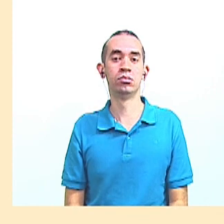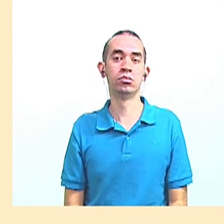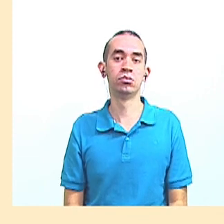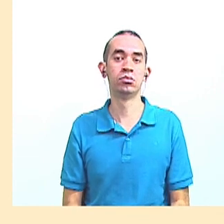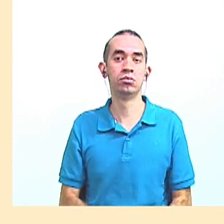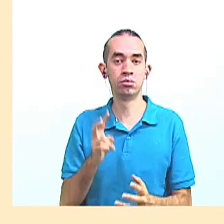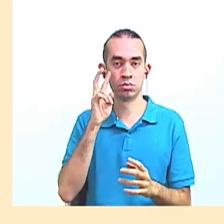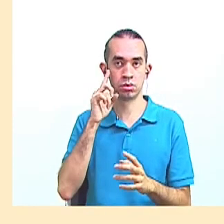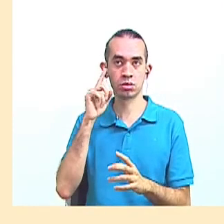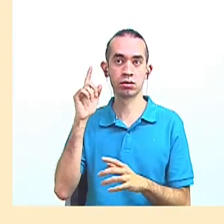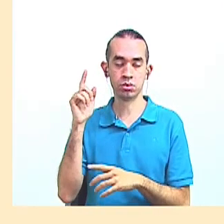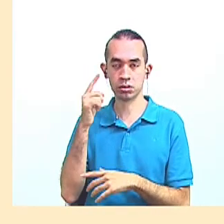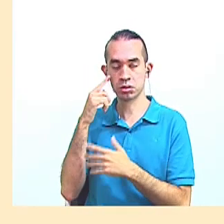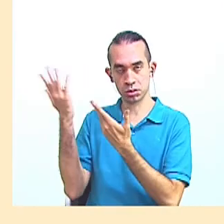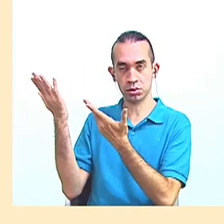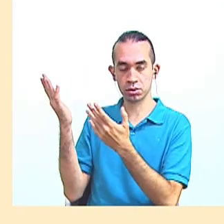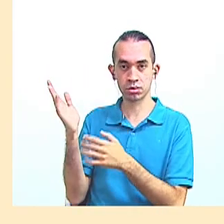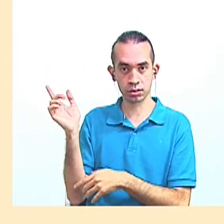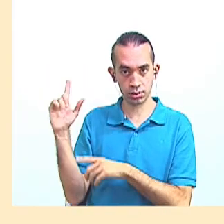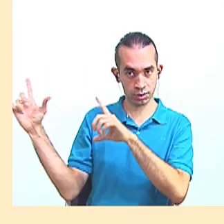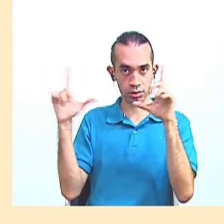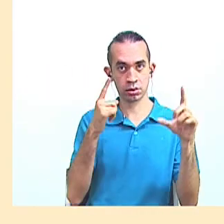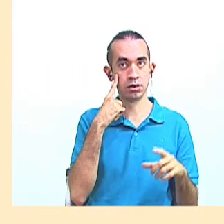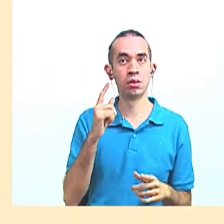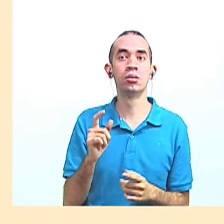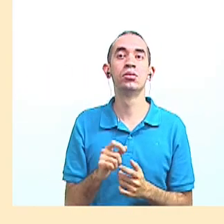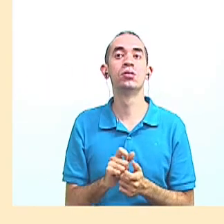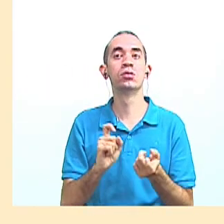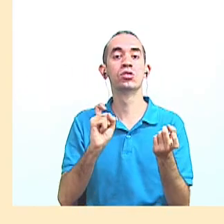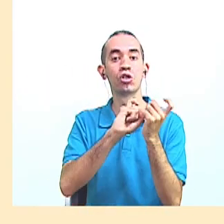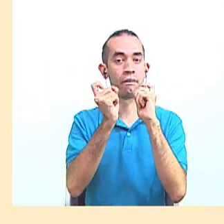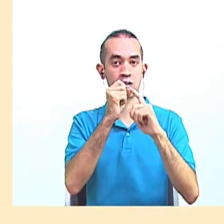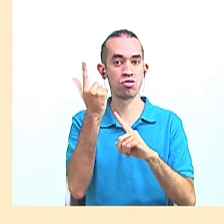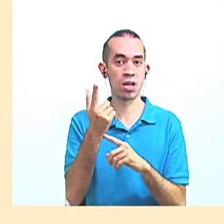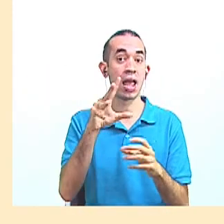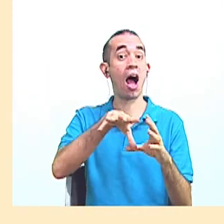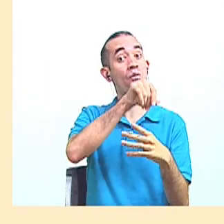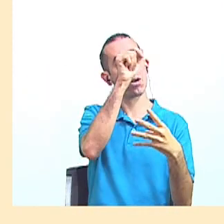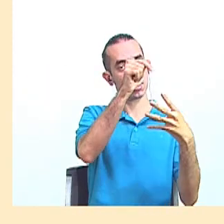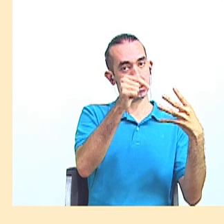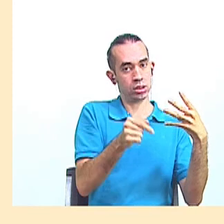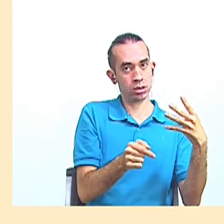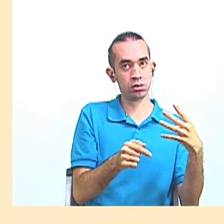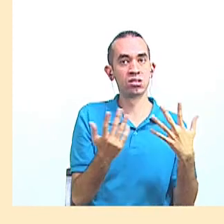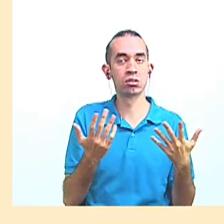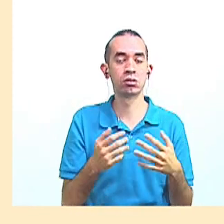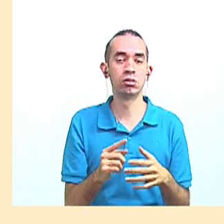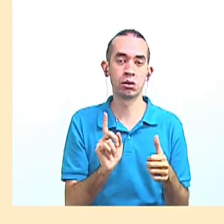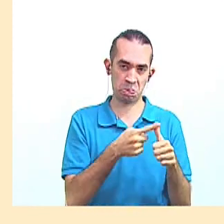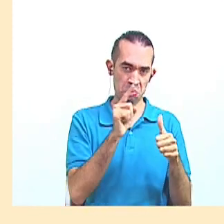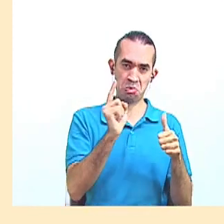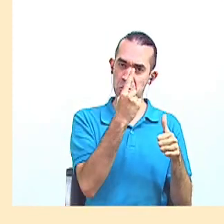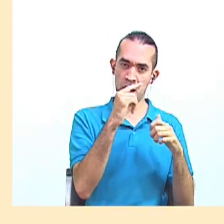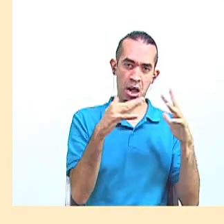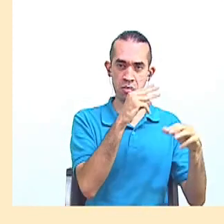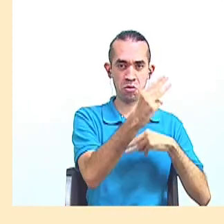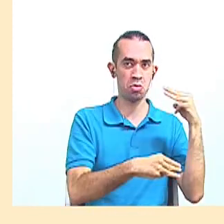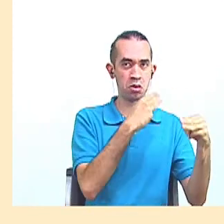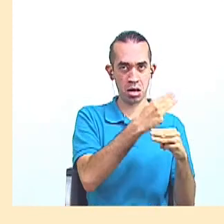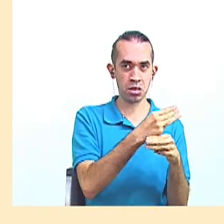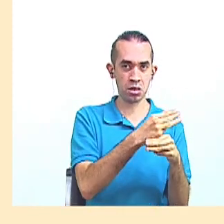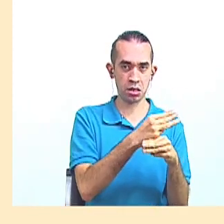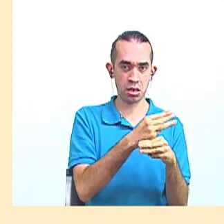la siguiente, por favor, sí, y en reformas sociales, factores externos, repasemos. Primera Guerra Mundial